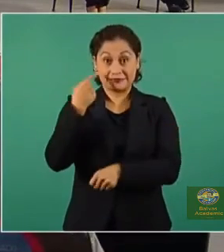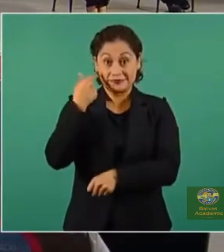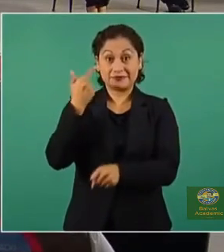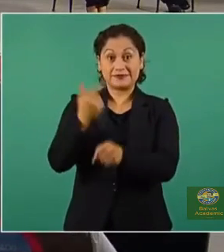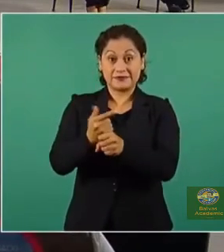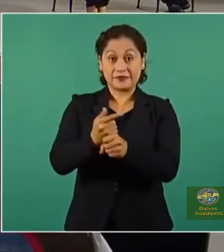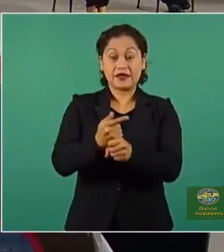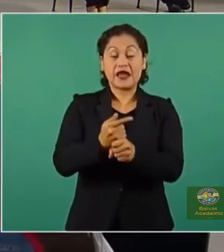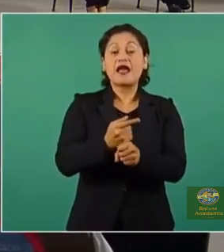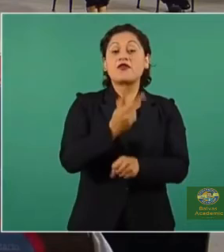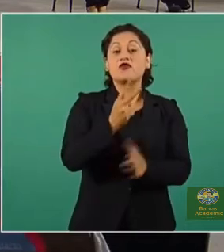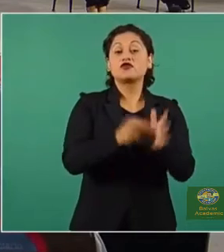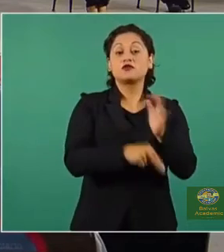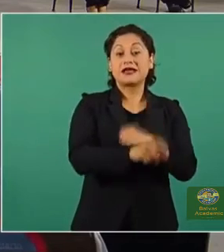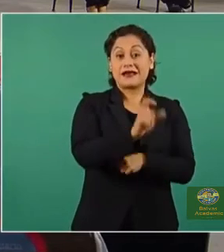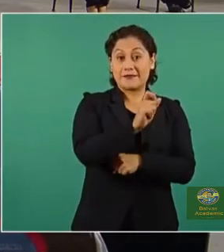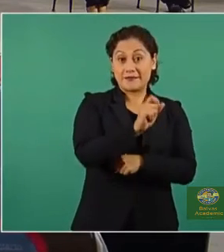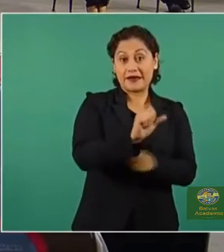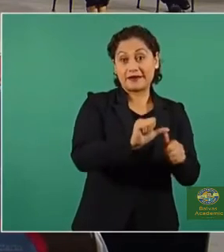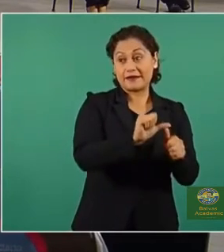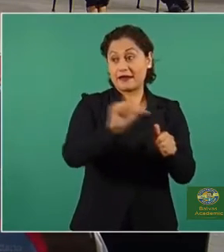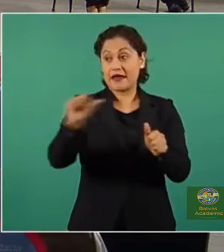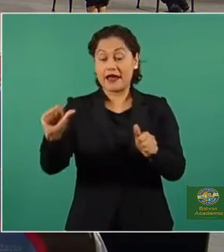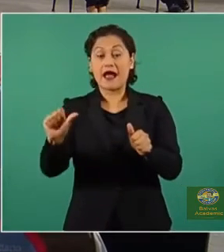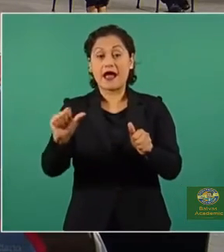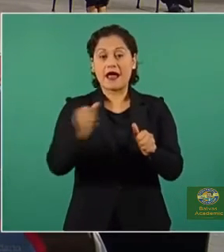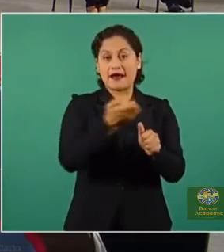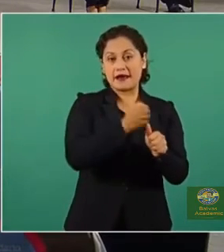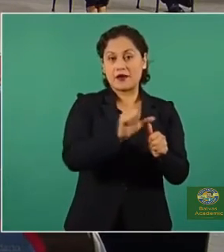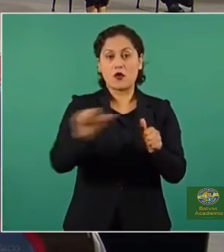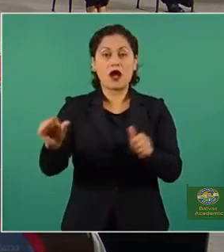1 de enero de 2020 y el 10 de agosto